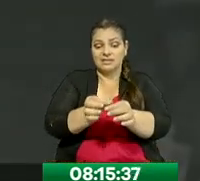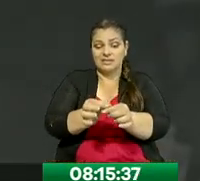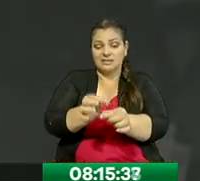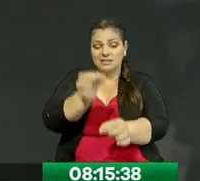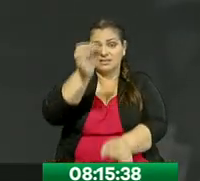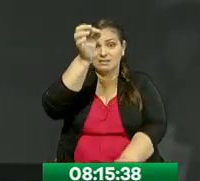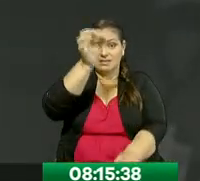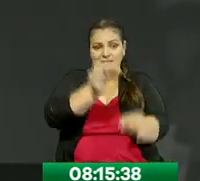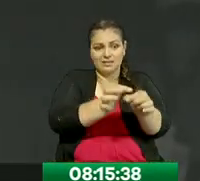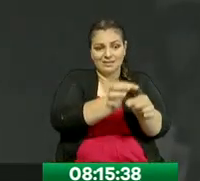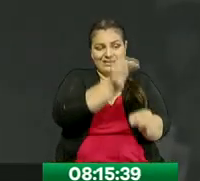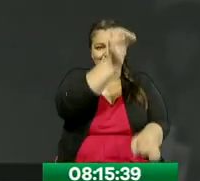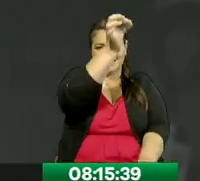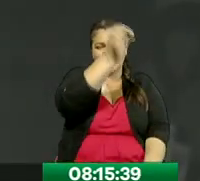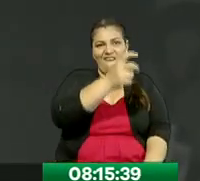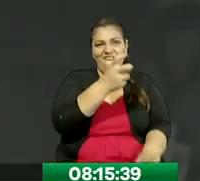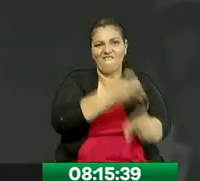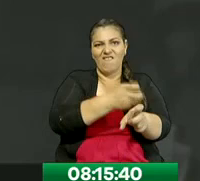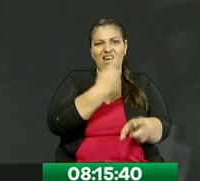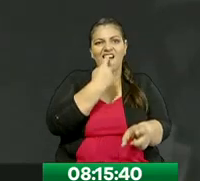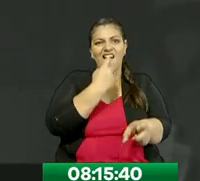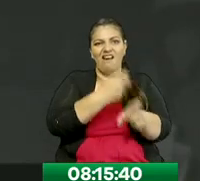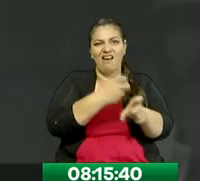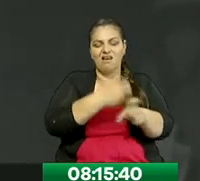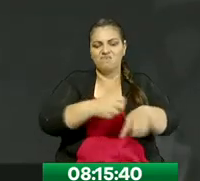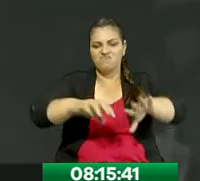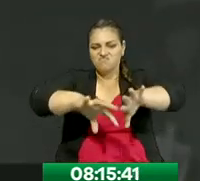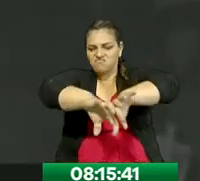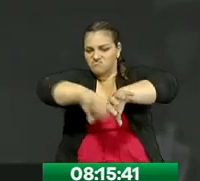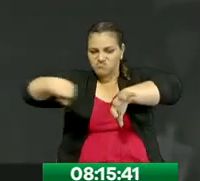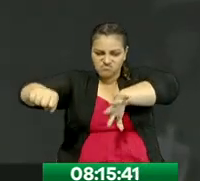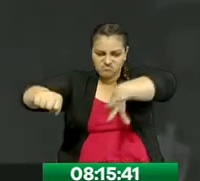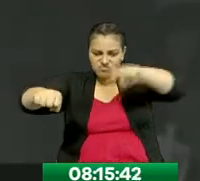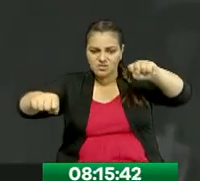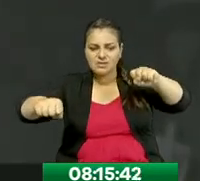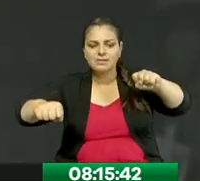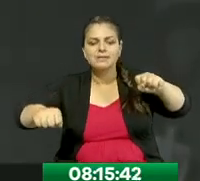Y posteriormente lo que observan en estas imágenes.